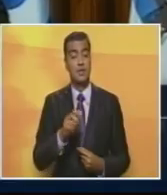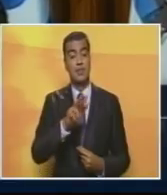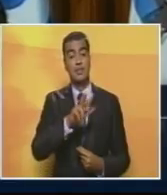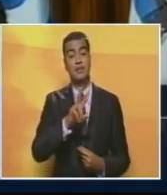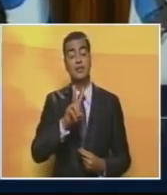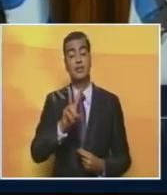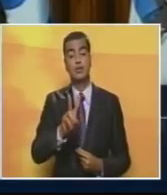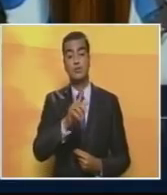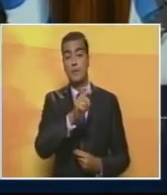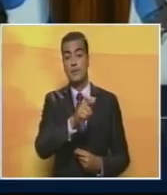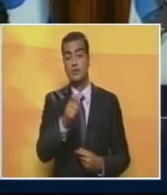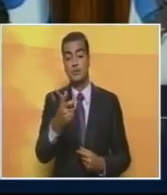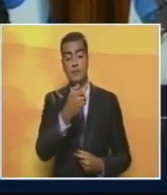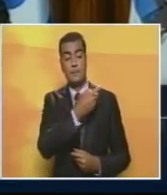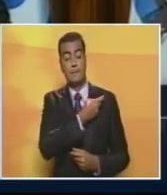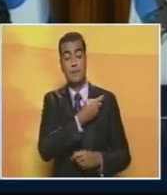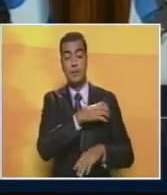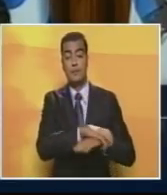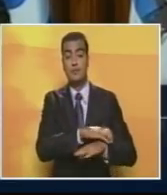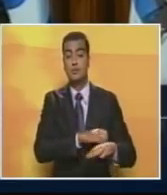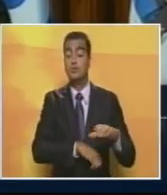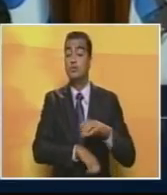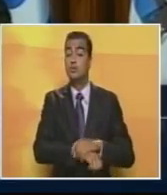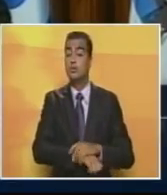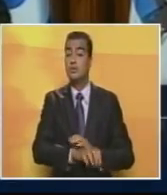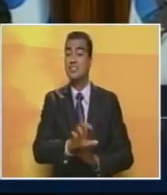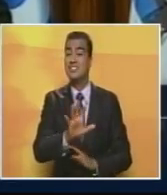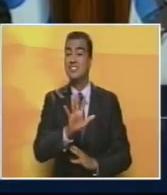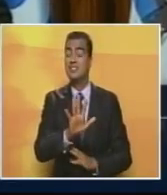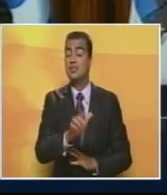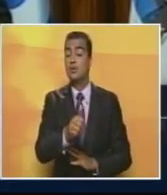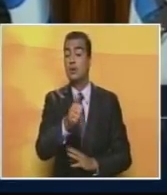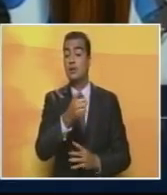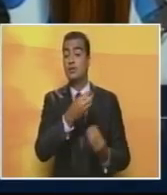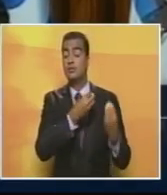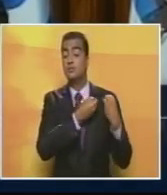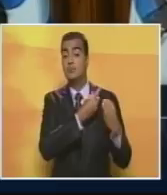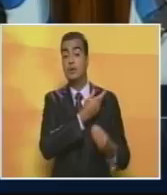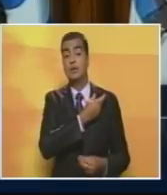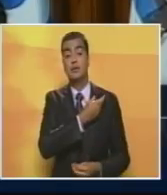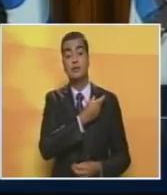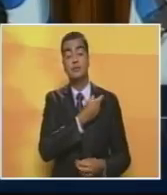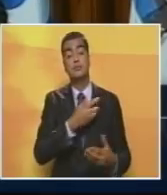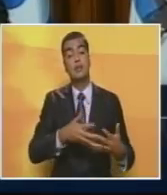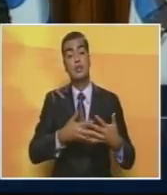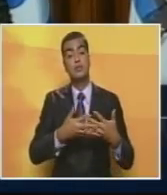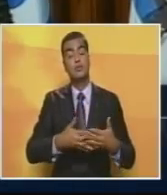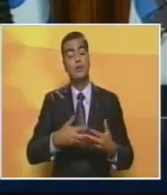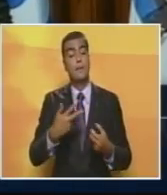32 funcionarios, entre ellos 5 altos gerentes de